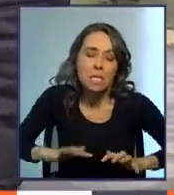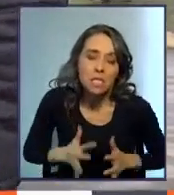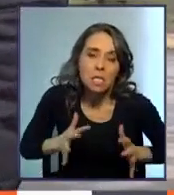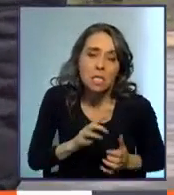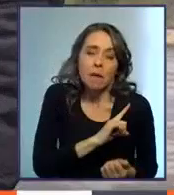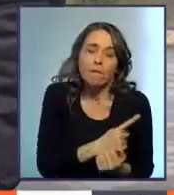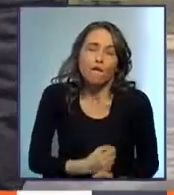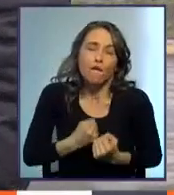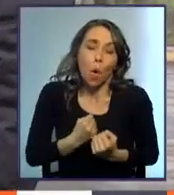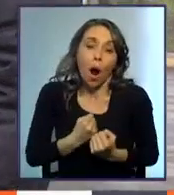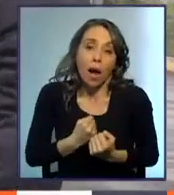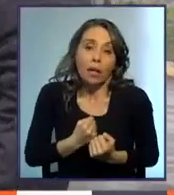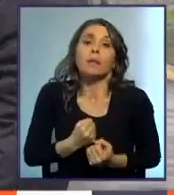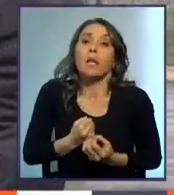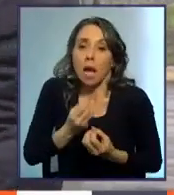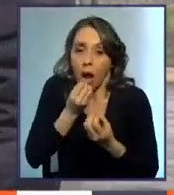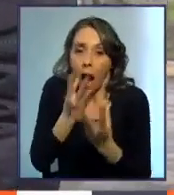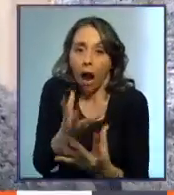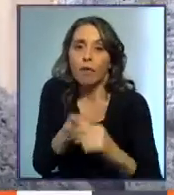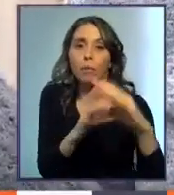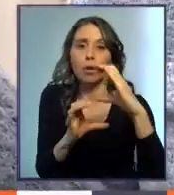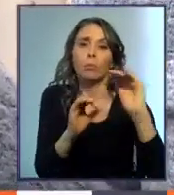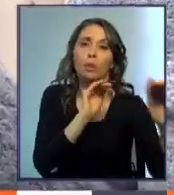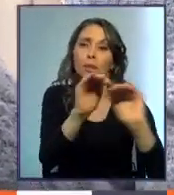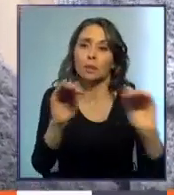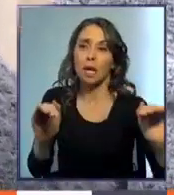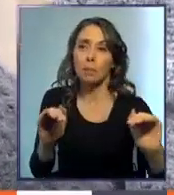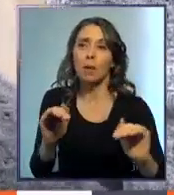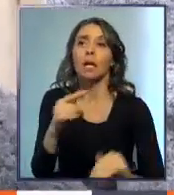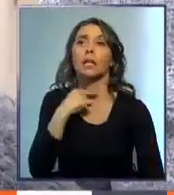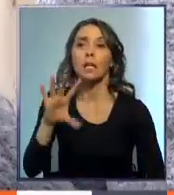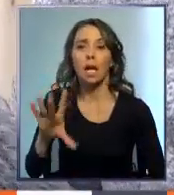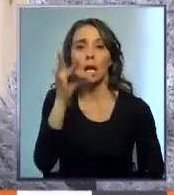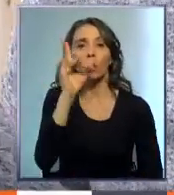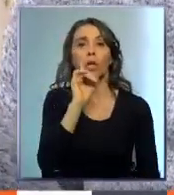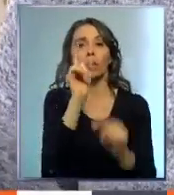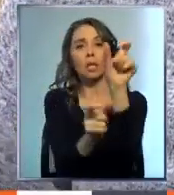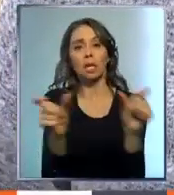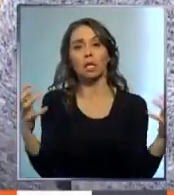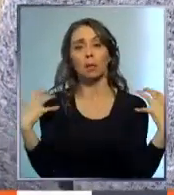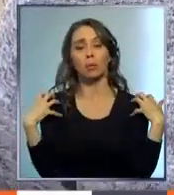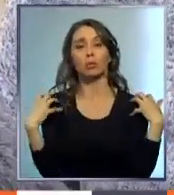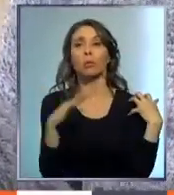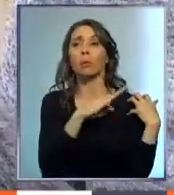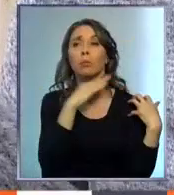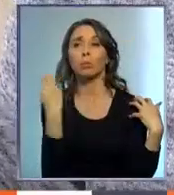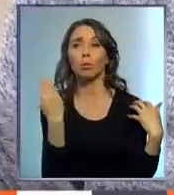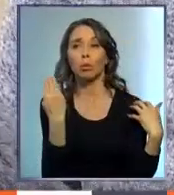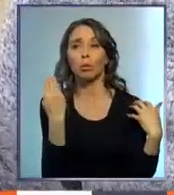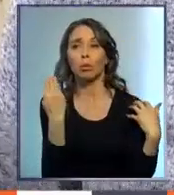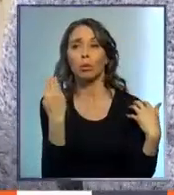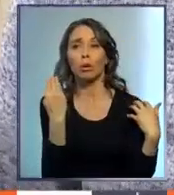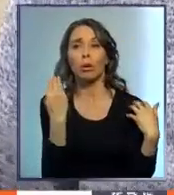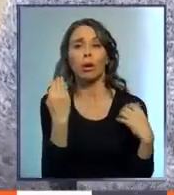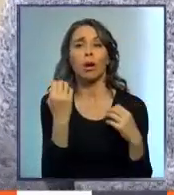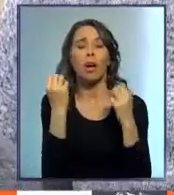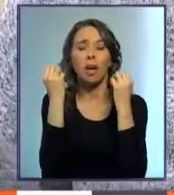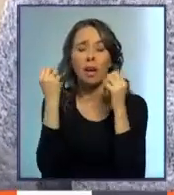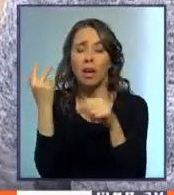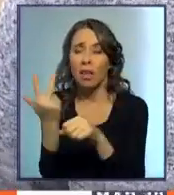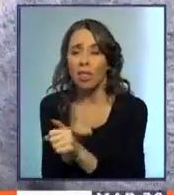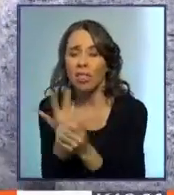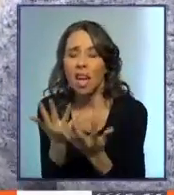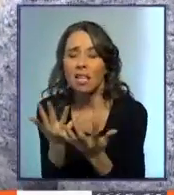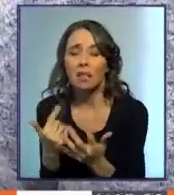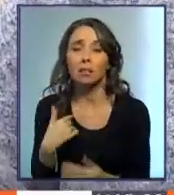con los medios y hacer un llamado. Para que encuentren los responsables de la muerte de tan desgraciada que tuvo mi